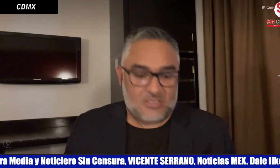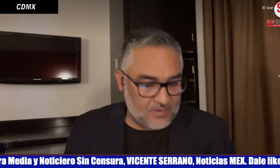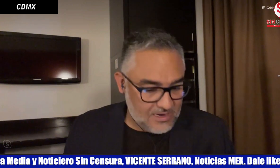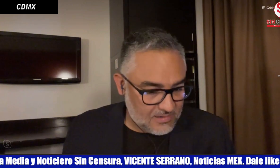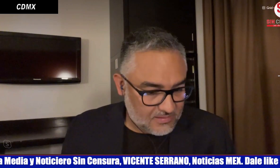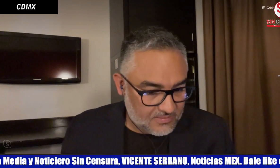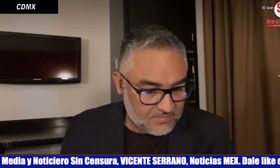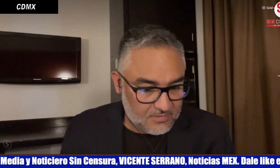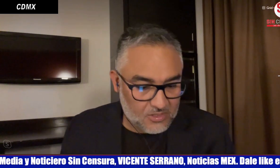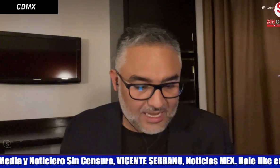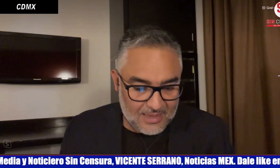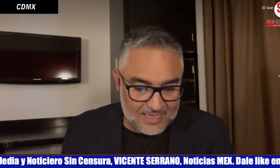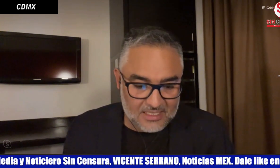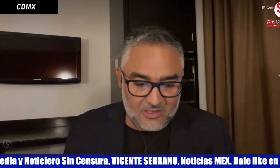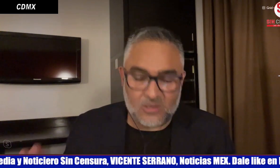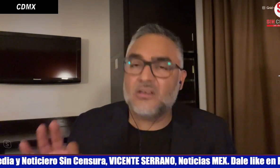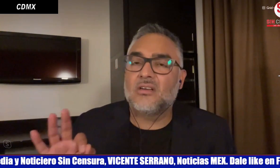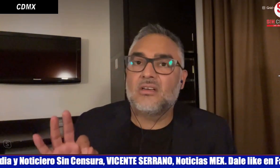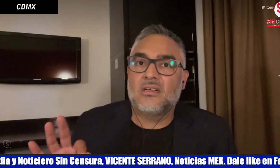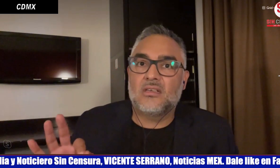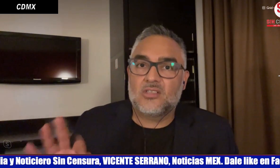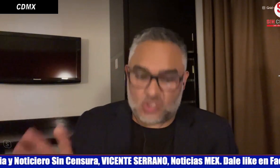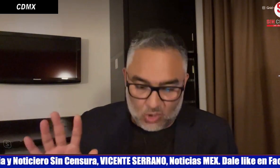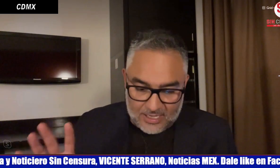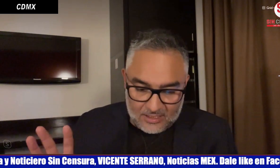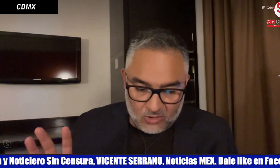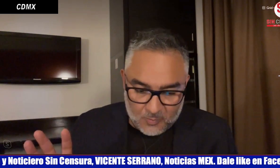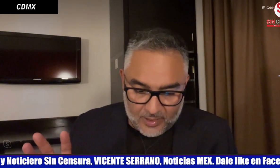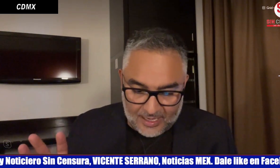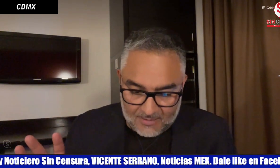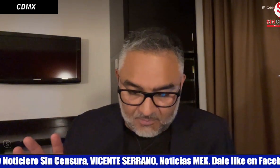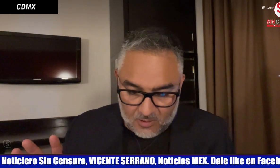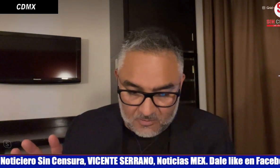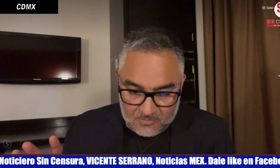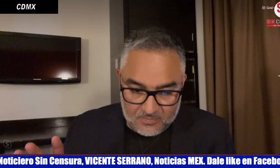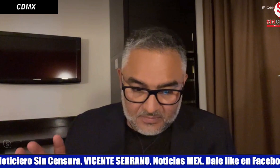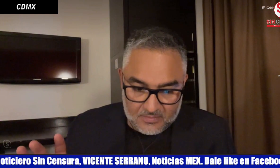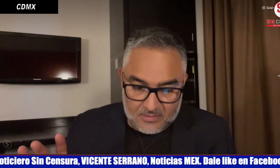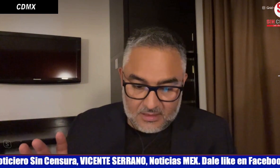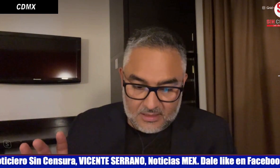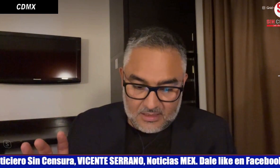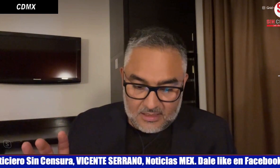Pero bueno, yo nada más digo, solitos, por ejemplo,